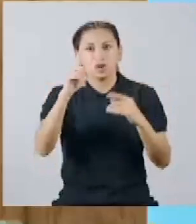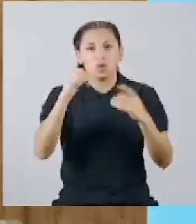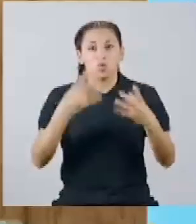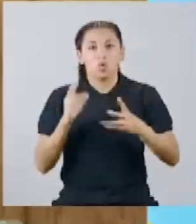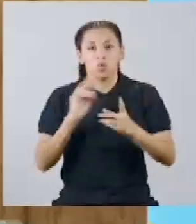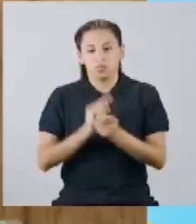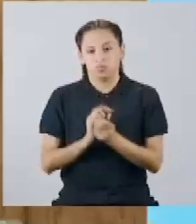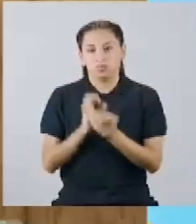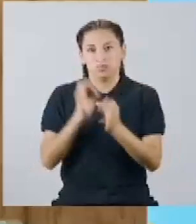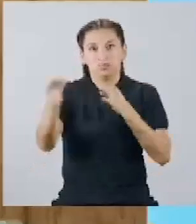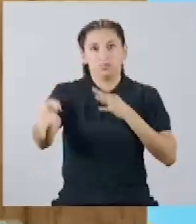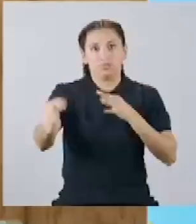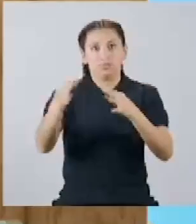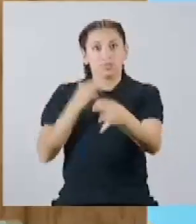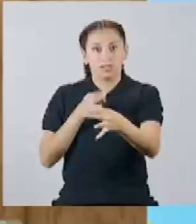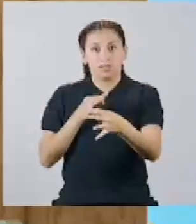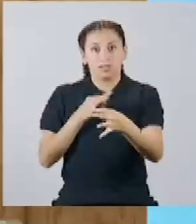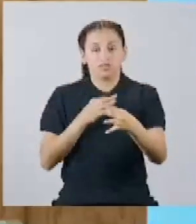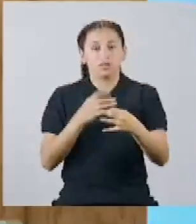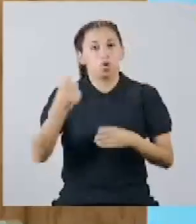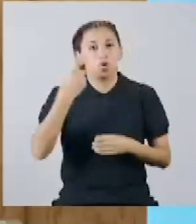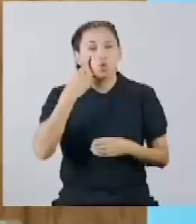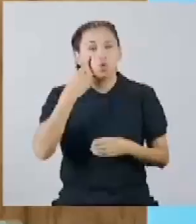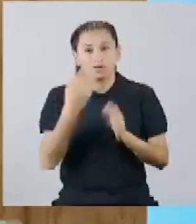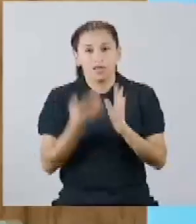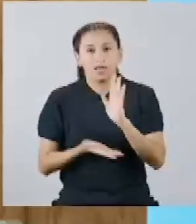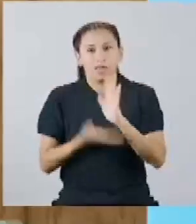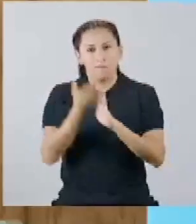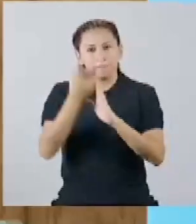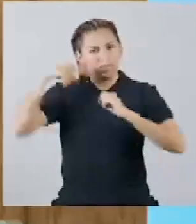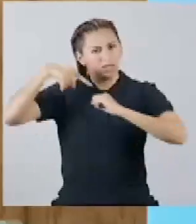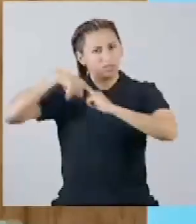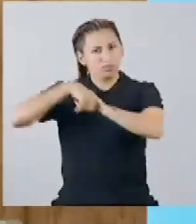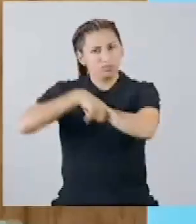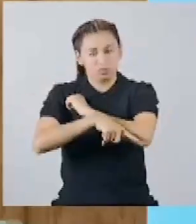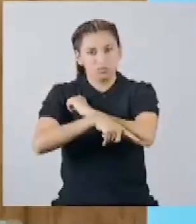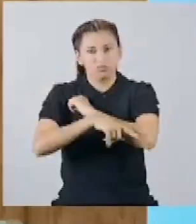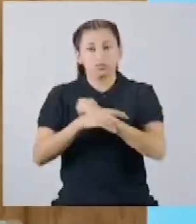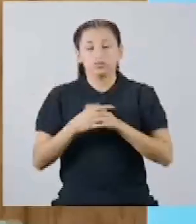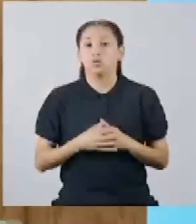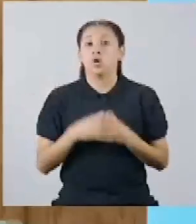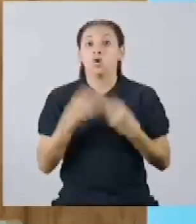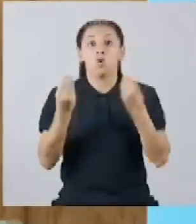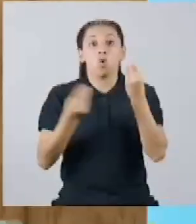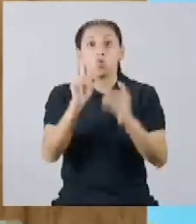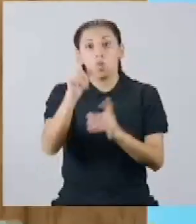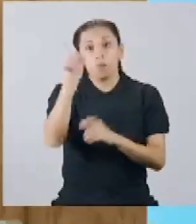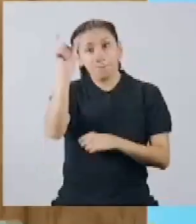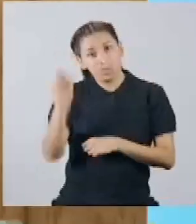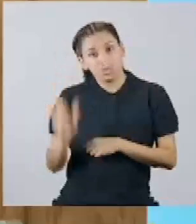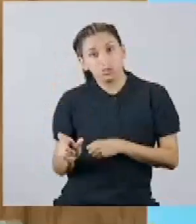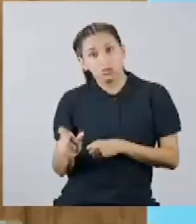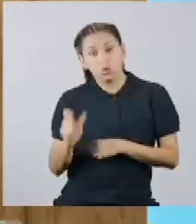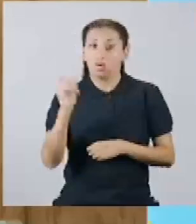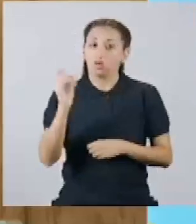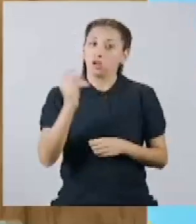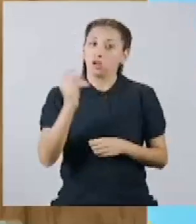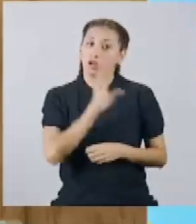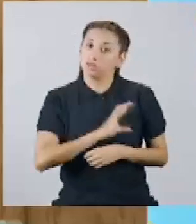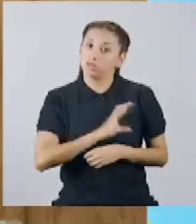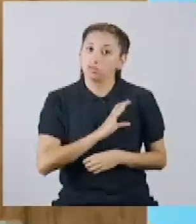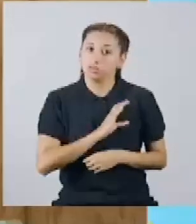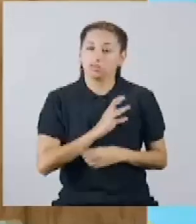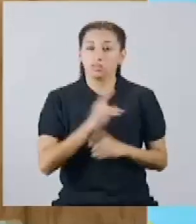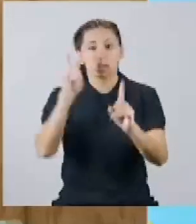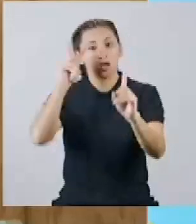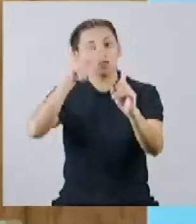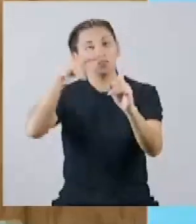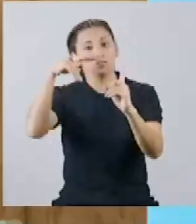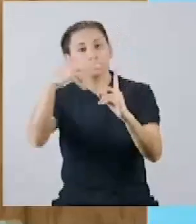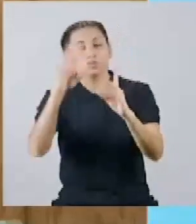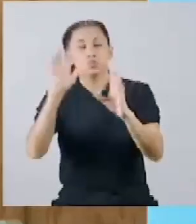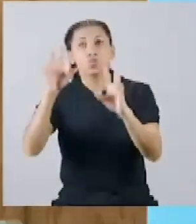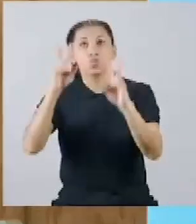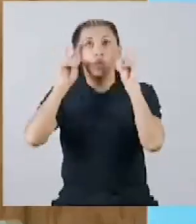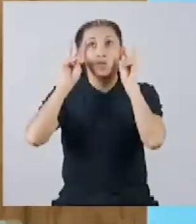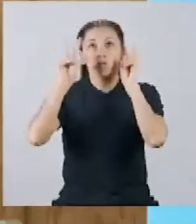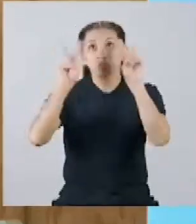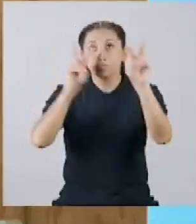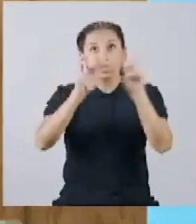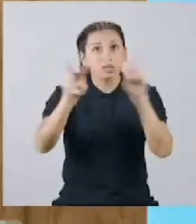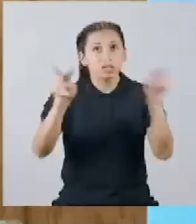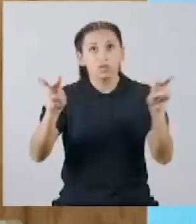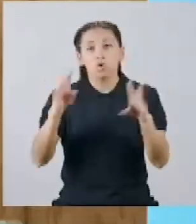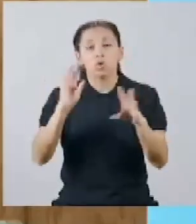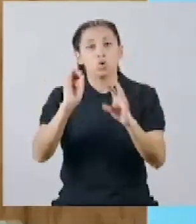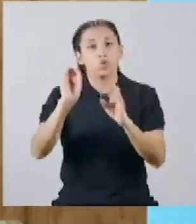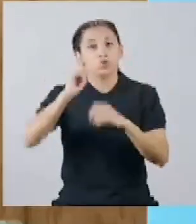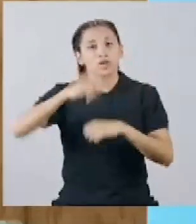usuario para tener un conocimiento más profundo sobre él, su personalidad, su entorno, su visión del mundo y sus